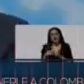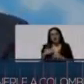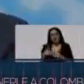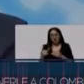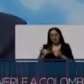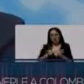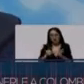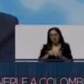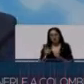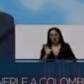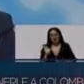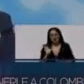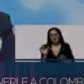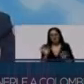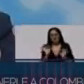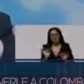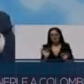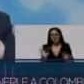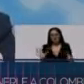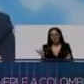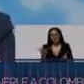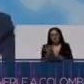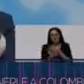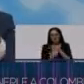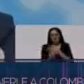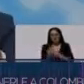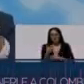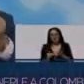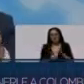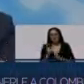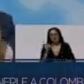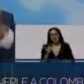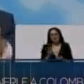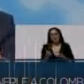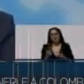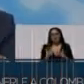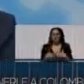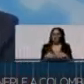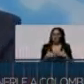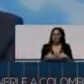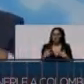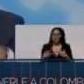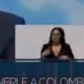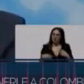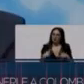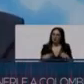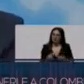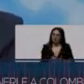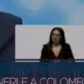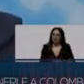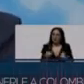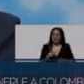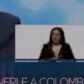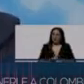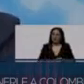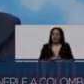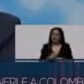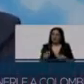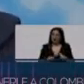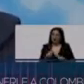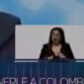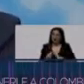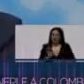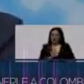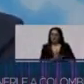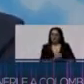algo está pasando en el mundo, como les decíamos al comienzo de esta nota editorial. Algo. Las autocracias se